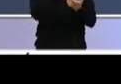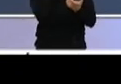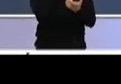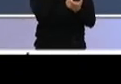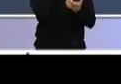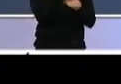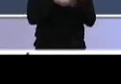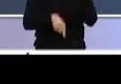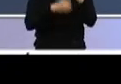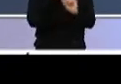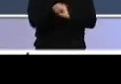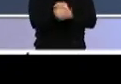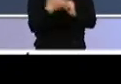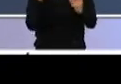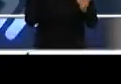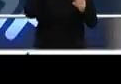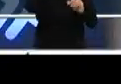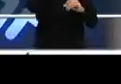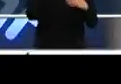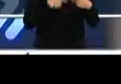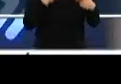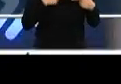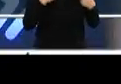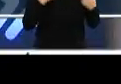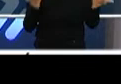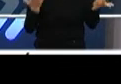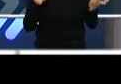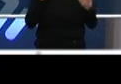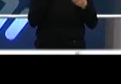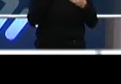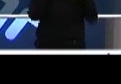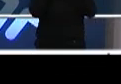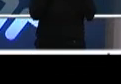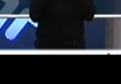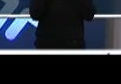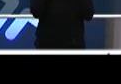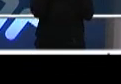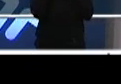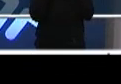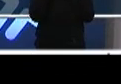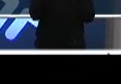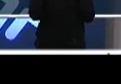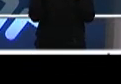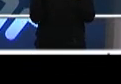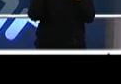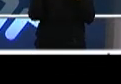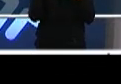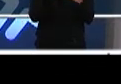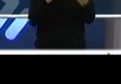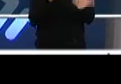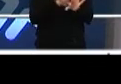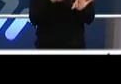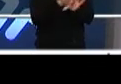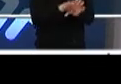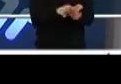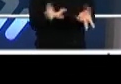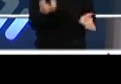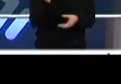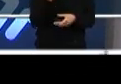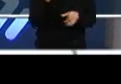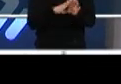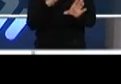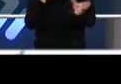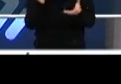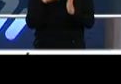contacto también, entonces de pronto es difícil para una persona que tiene, que no ve bien, pues hacer una lectura, ¿no? Sí, sí. Entonces, bueno, esos fueron un poco